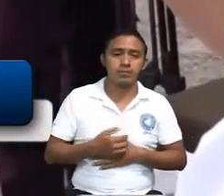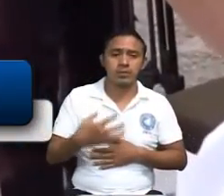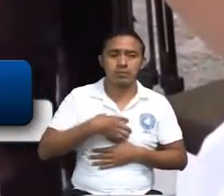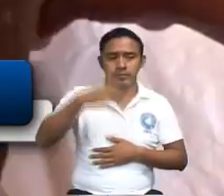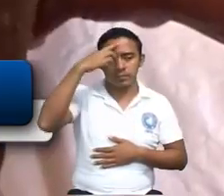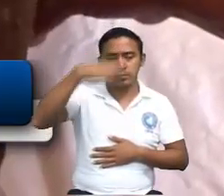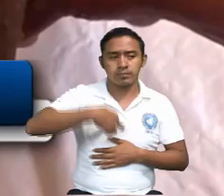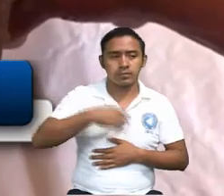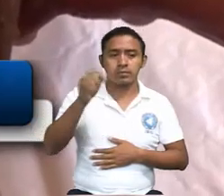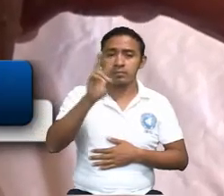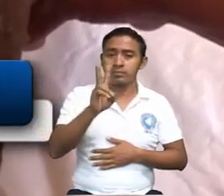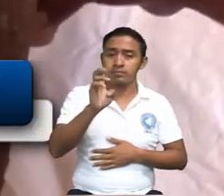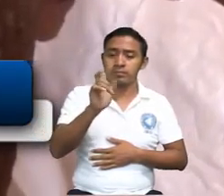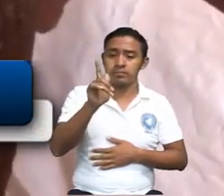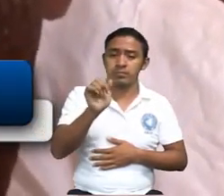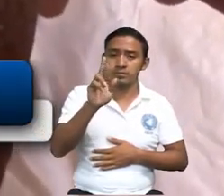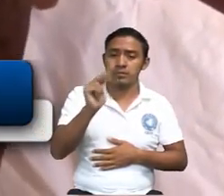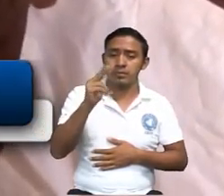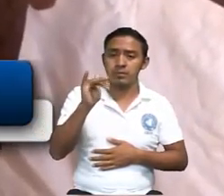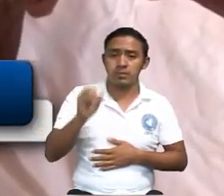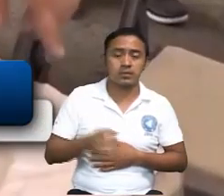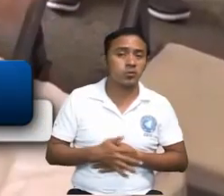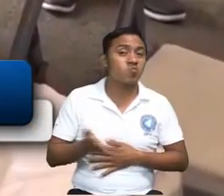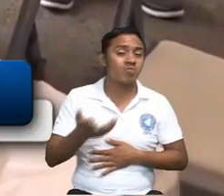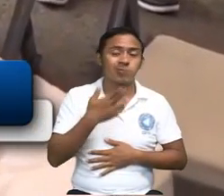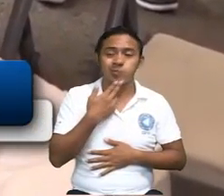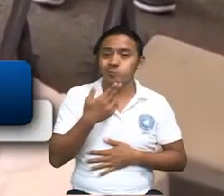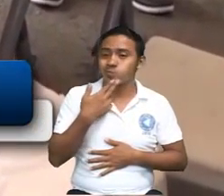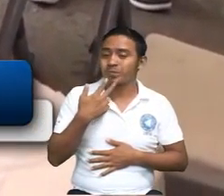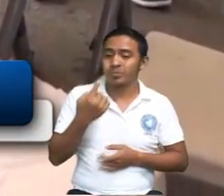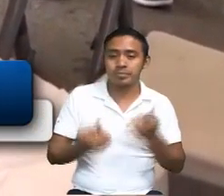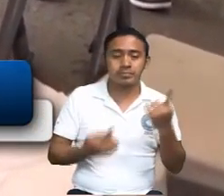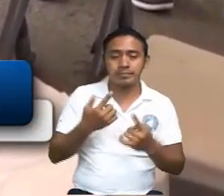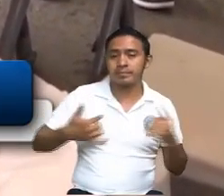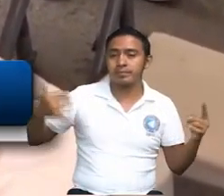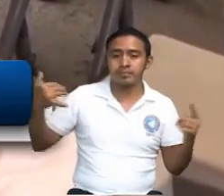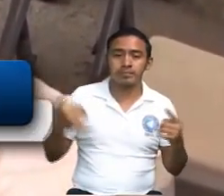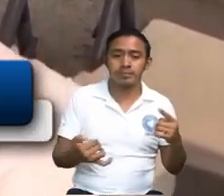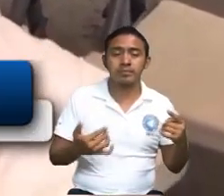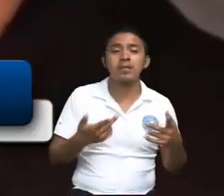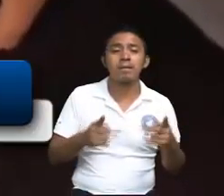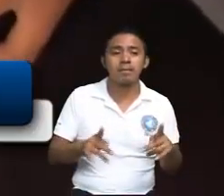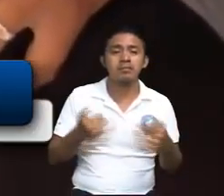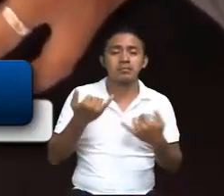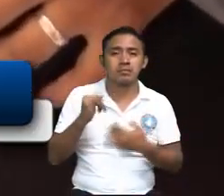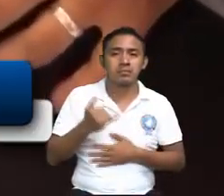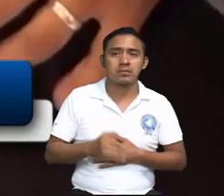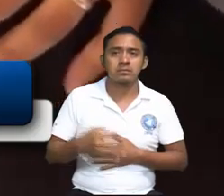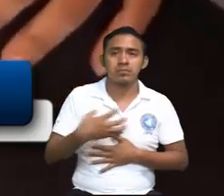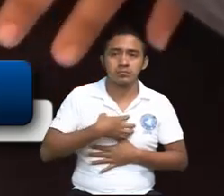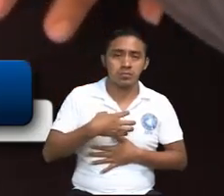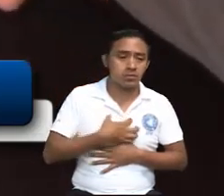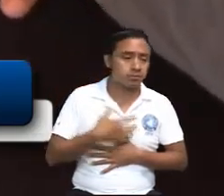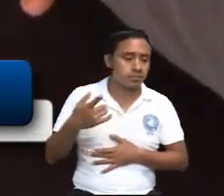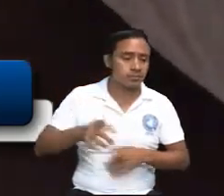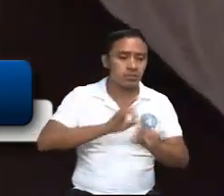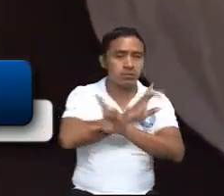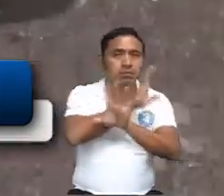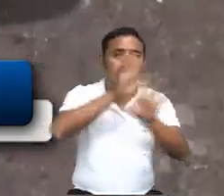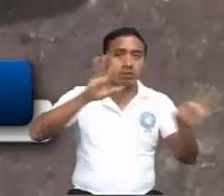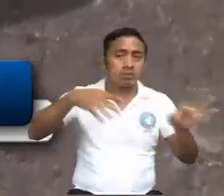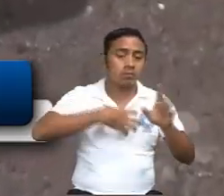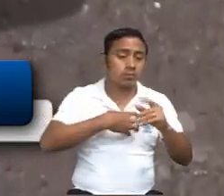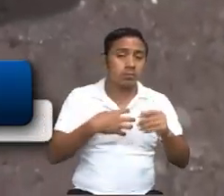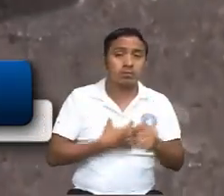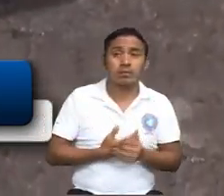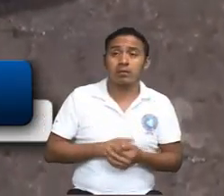veterinarios, no le podría decir con certeza qué tipo de vacuna utilizan, pero sí nosotros estamos muy claros que nuestra vacuna es